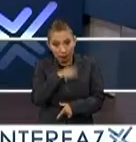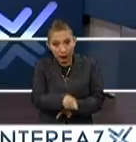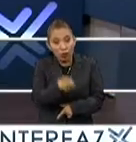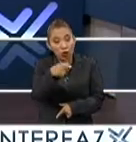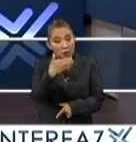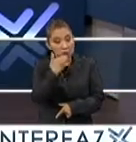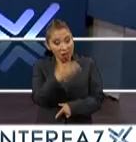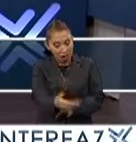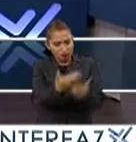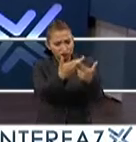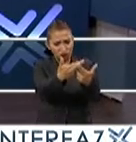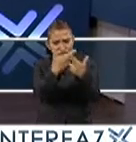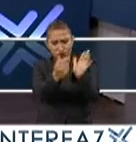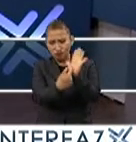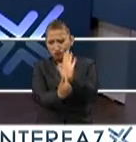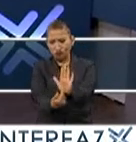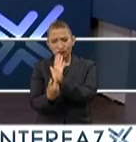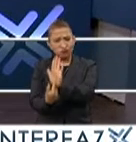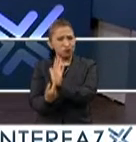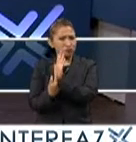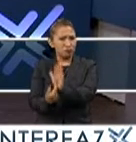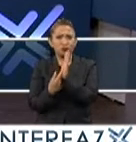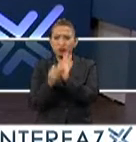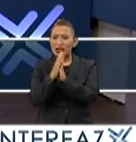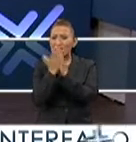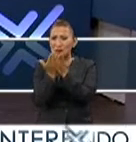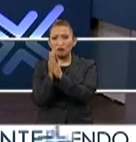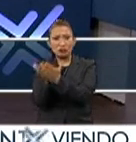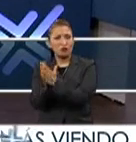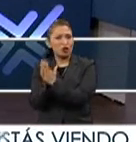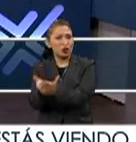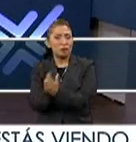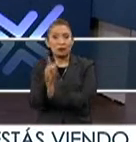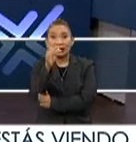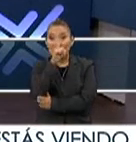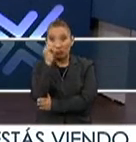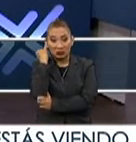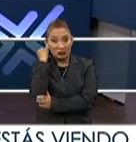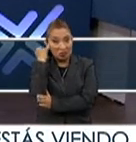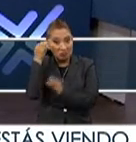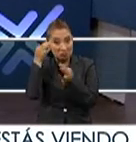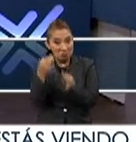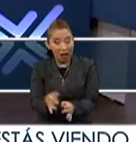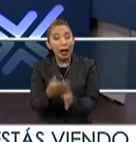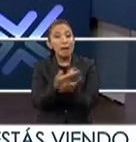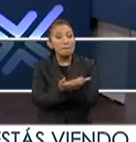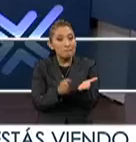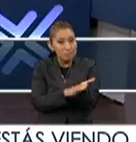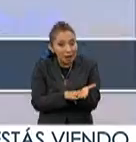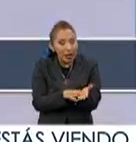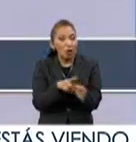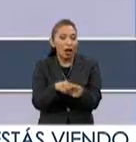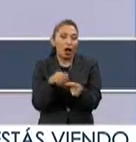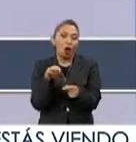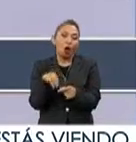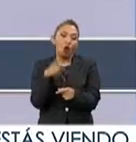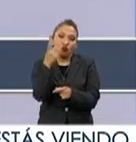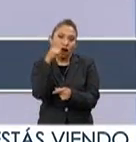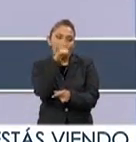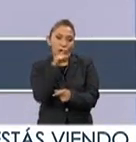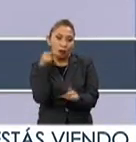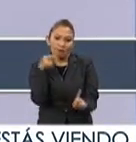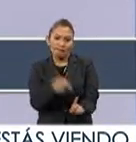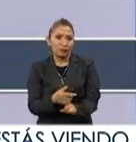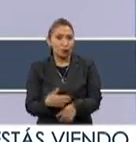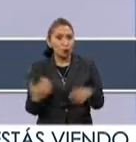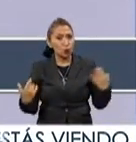una muy vasta presentación de producción editorial en lenguas indígenas, bilingües y monolingües.